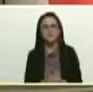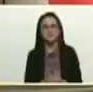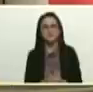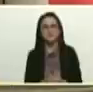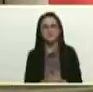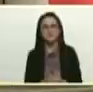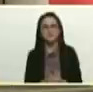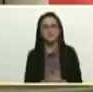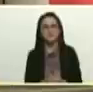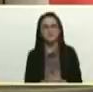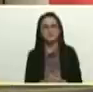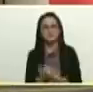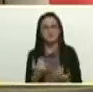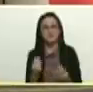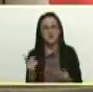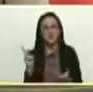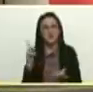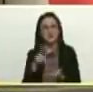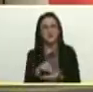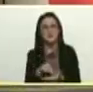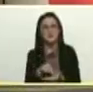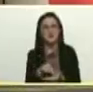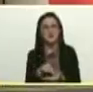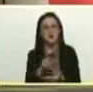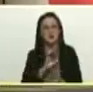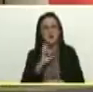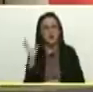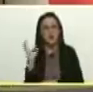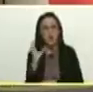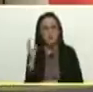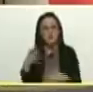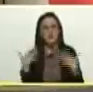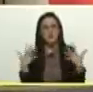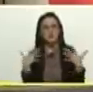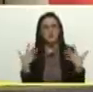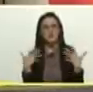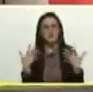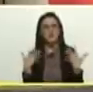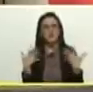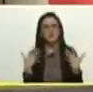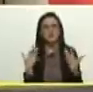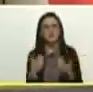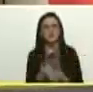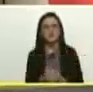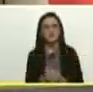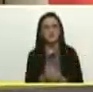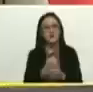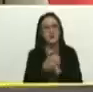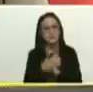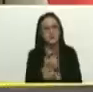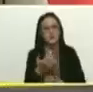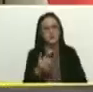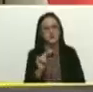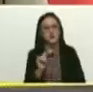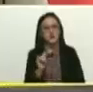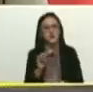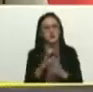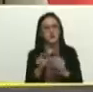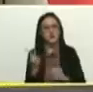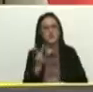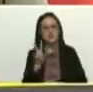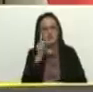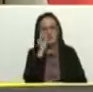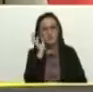para que vengan a desde Colombia a disfrutar del amor que tenemos los venezolanos y